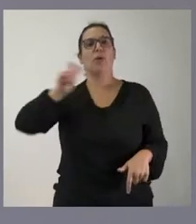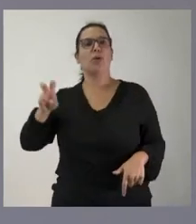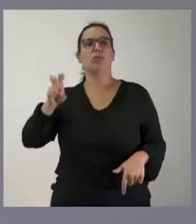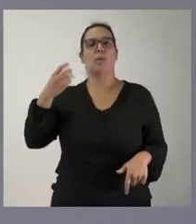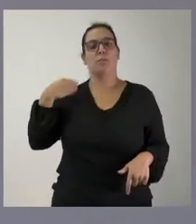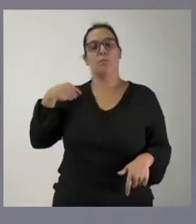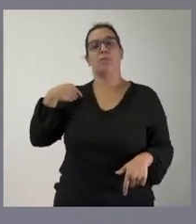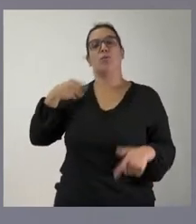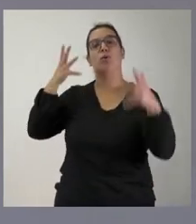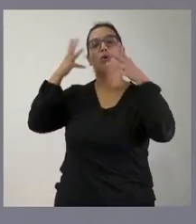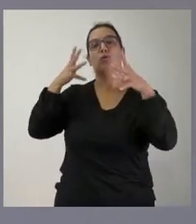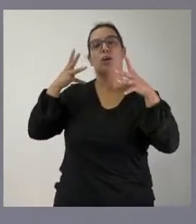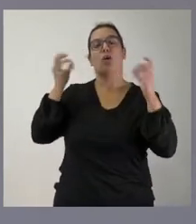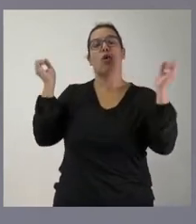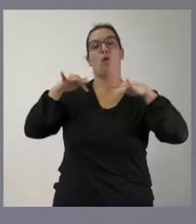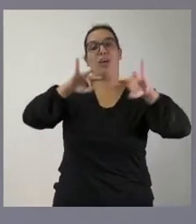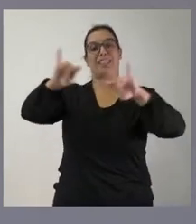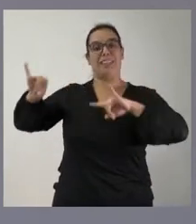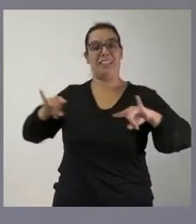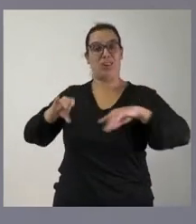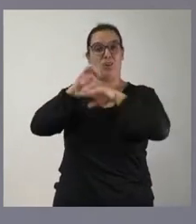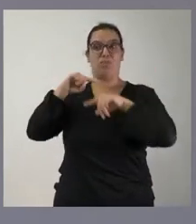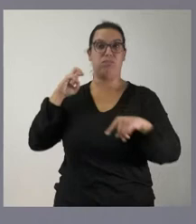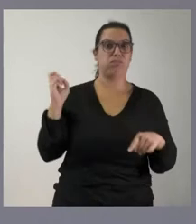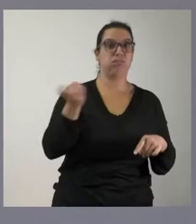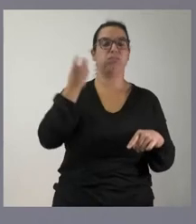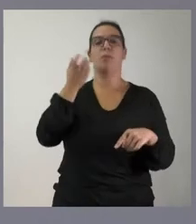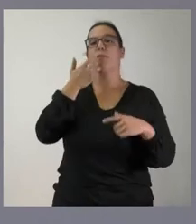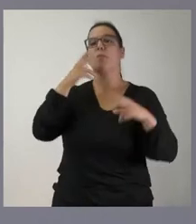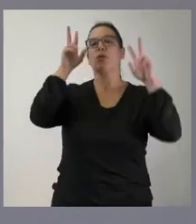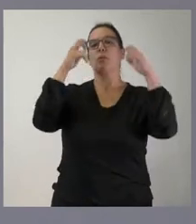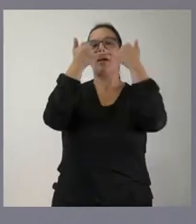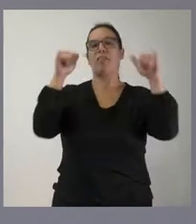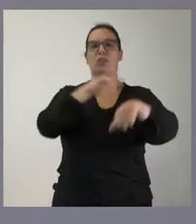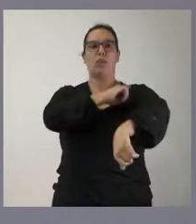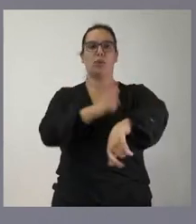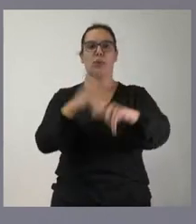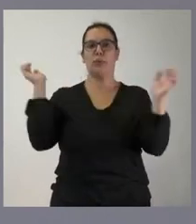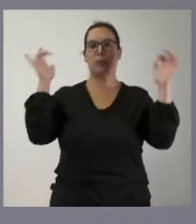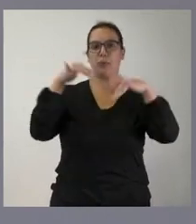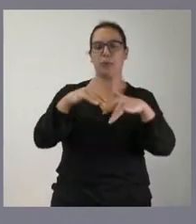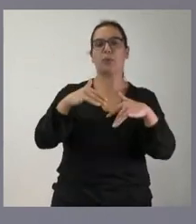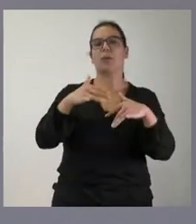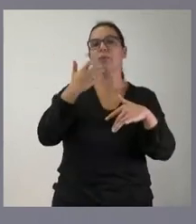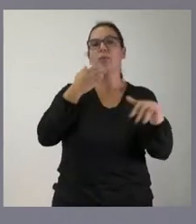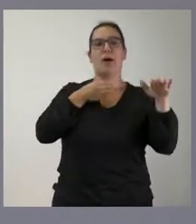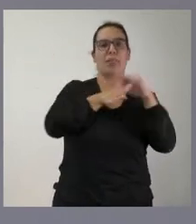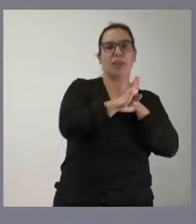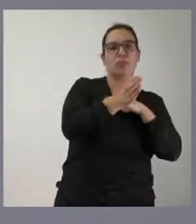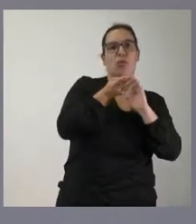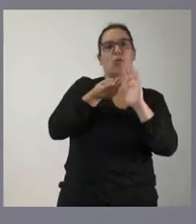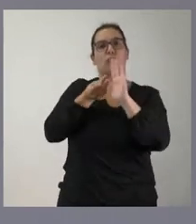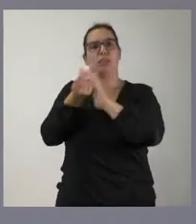consejo intertectorial de Sistema Nacional de salud como son los eventos deportivos multitudinarios como accesos